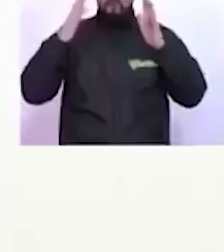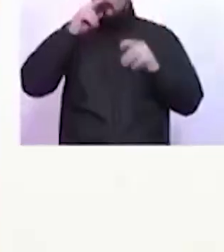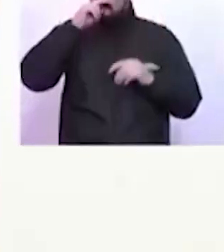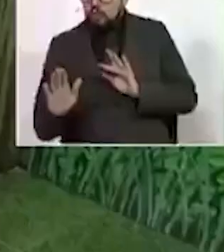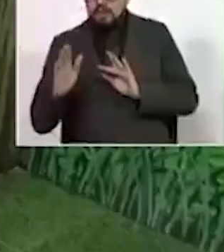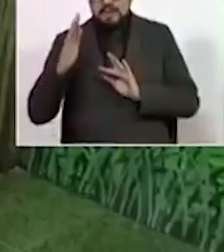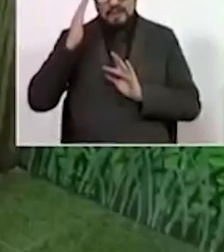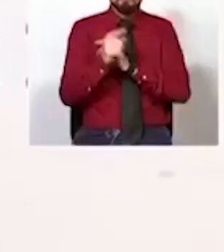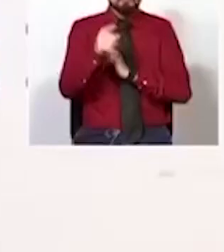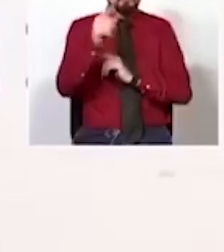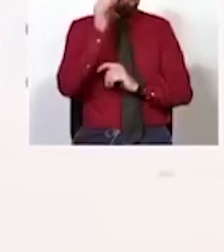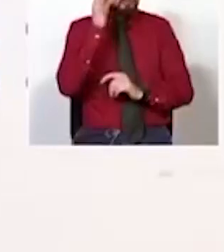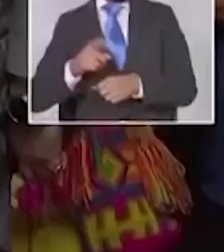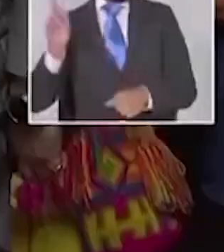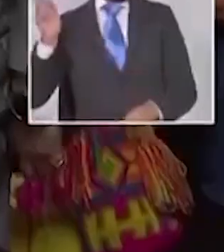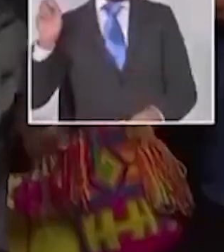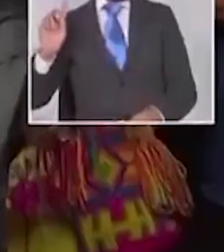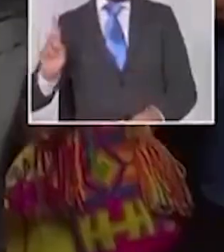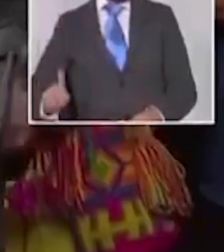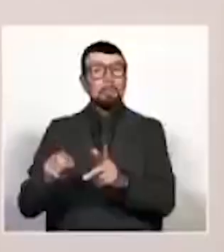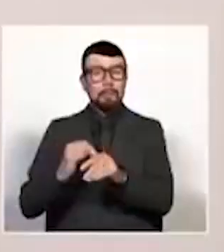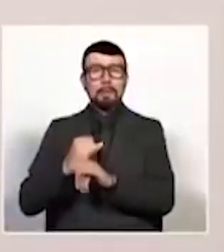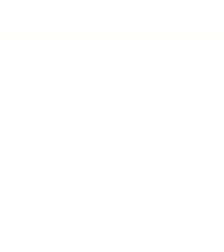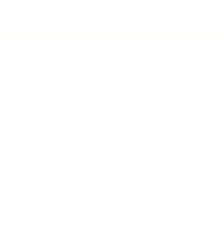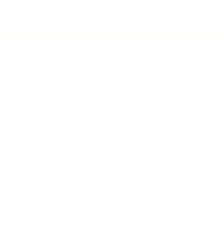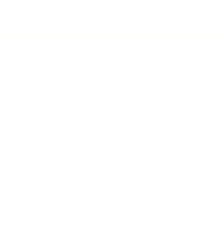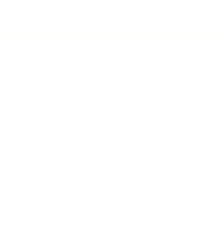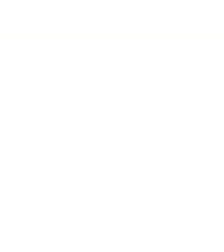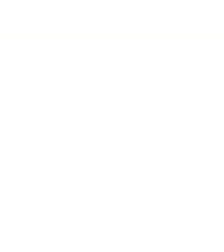ah ah